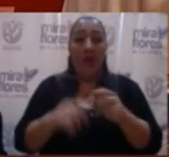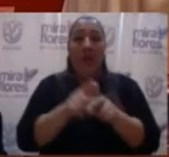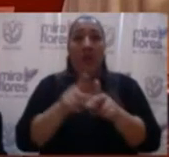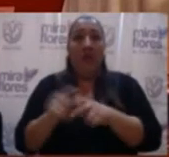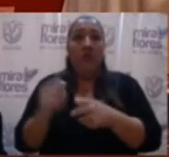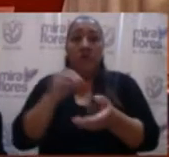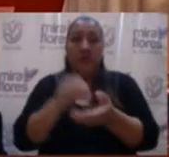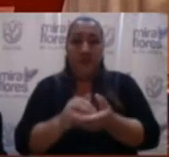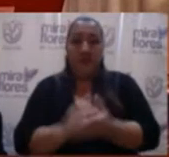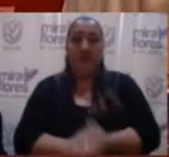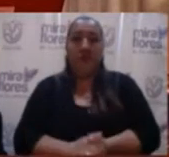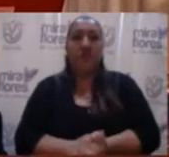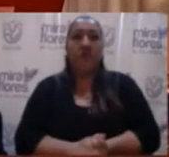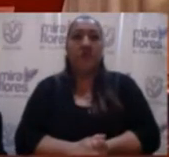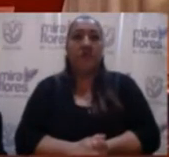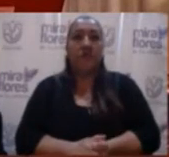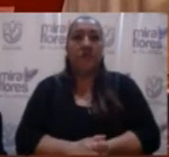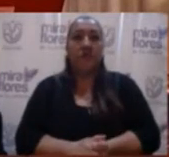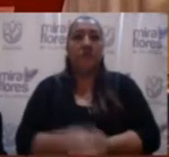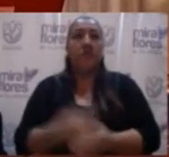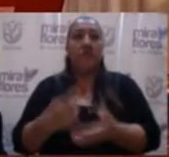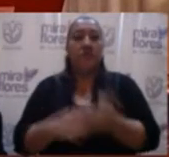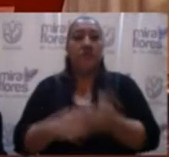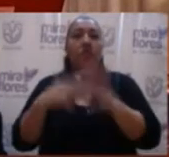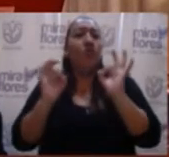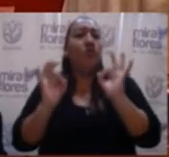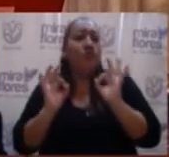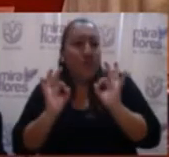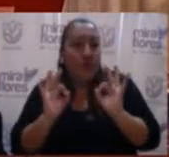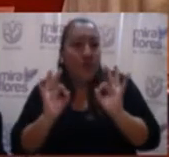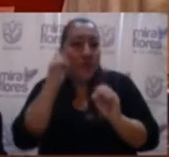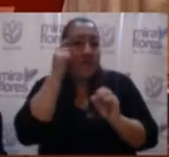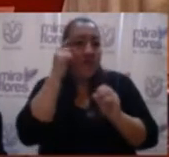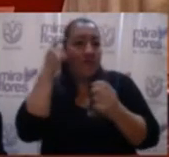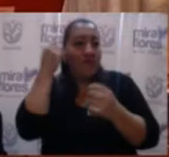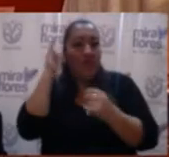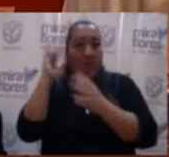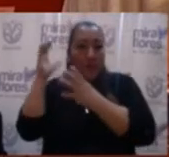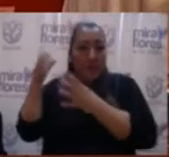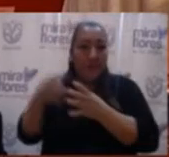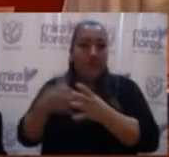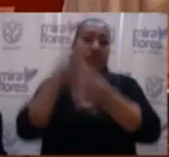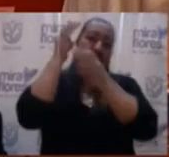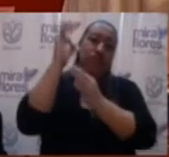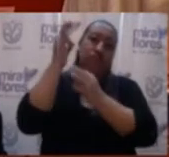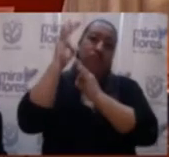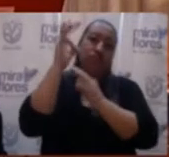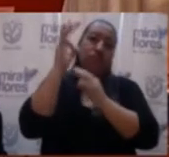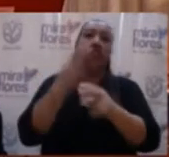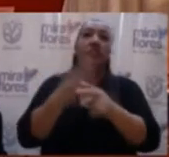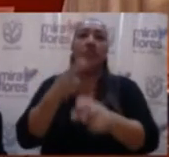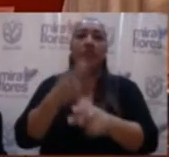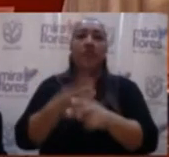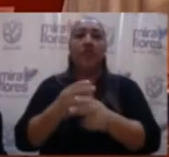Smart City, llevando justamente una ponencia que se llamaba